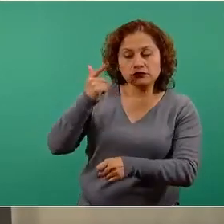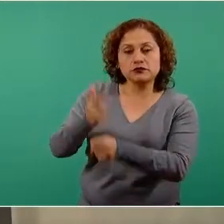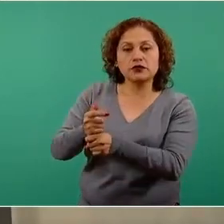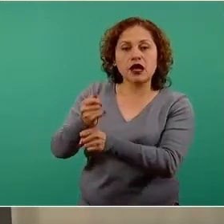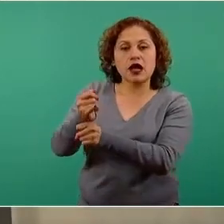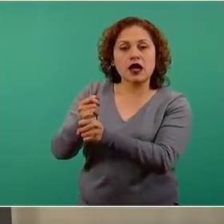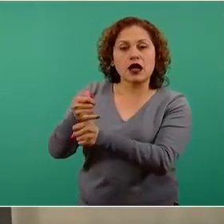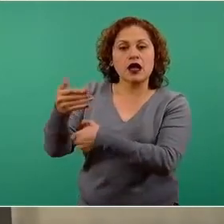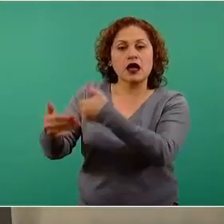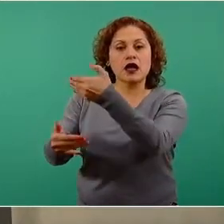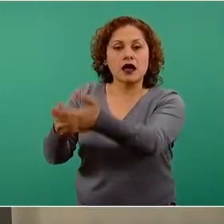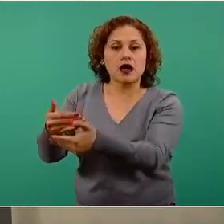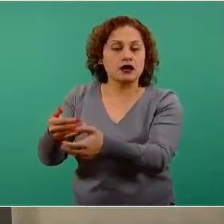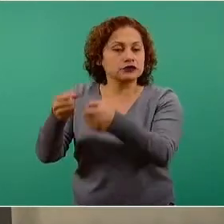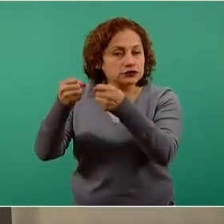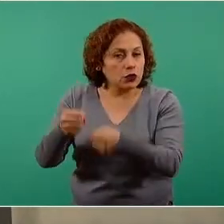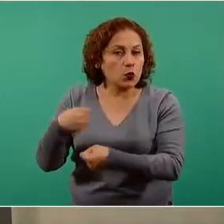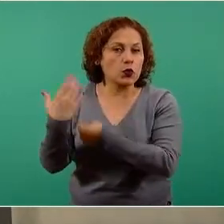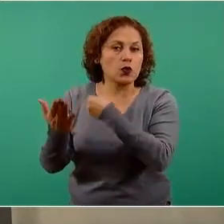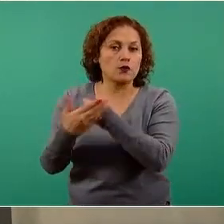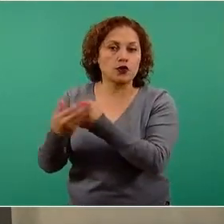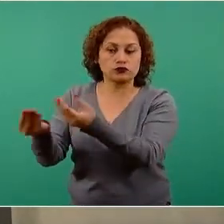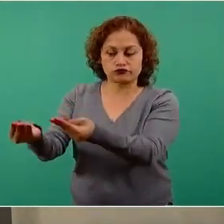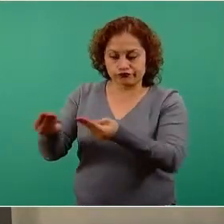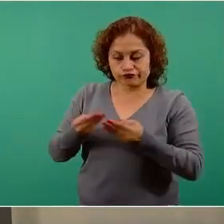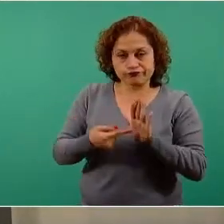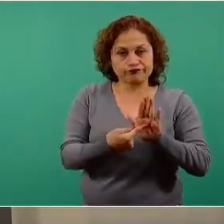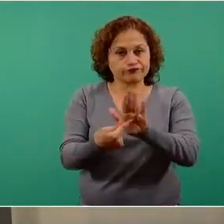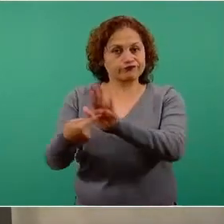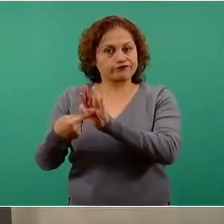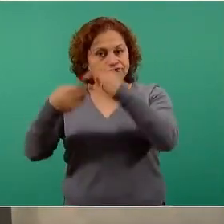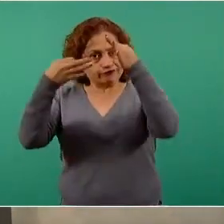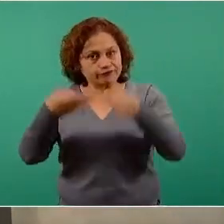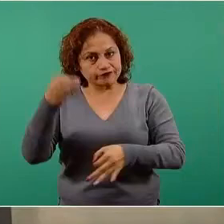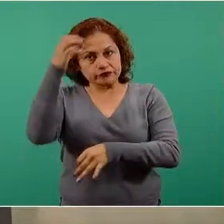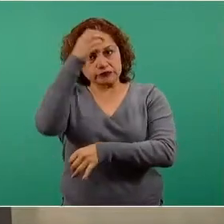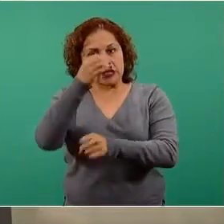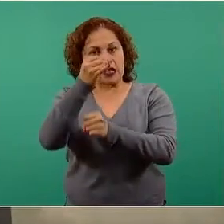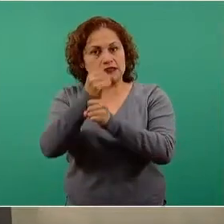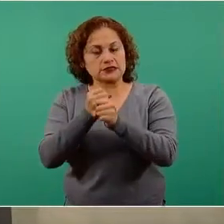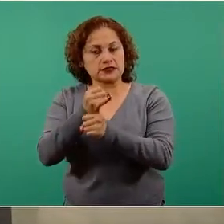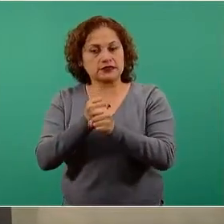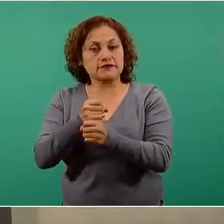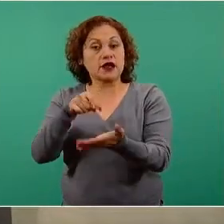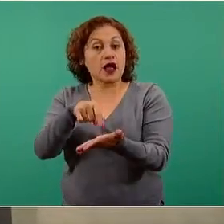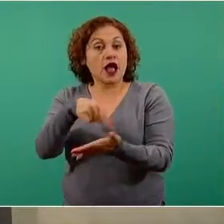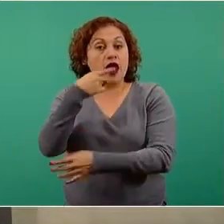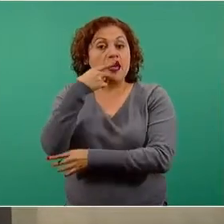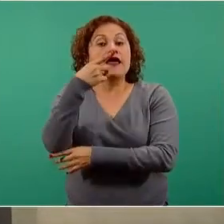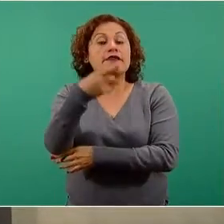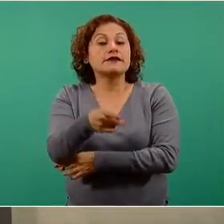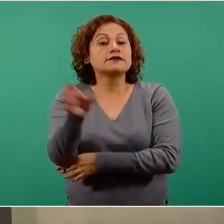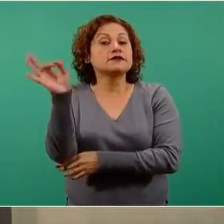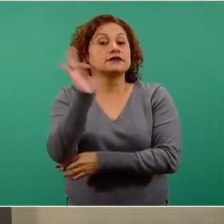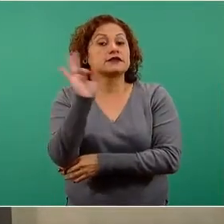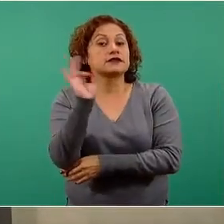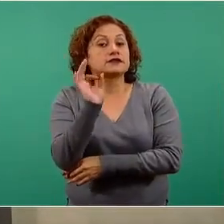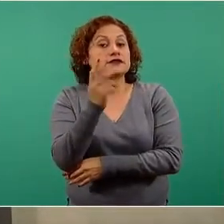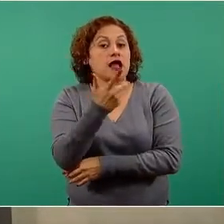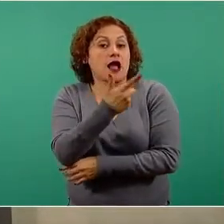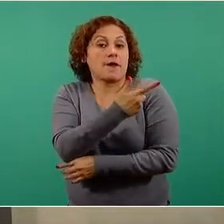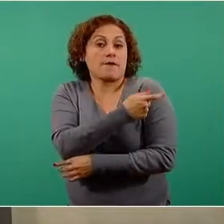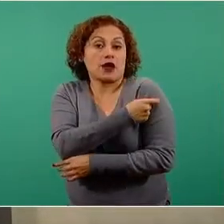información científica al respecto. Hay elementos que sugieren que estas vacunas también pueden conferir